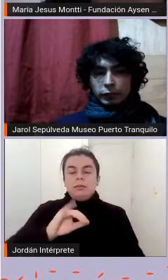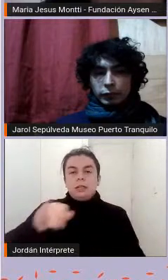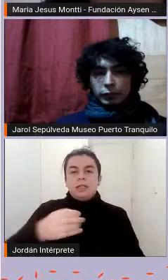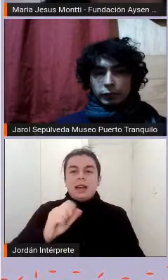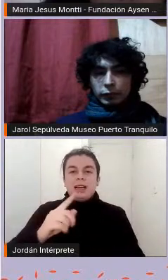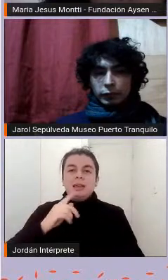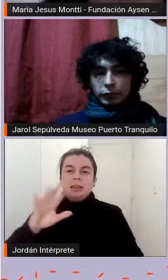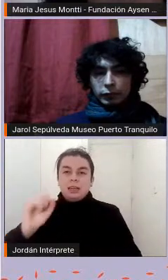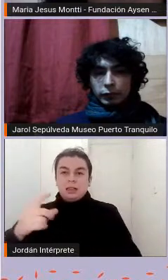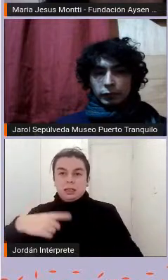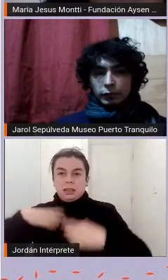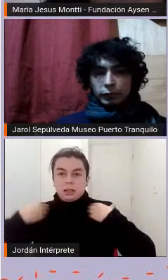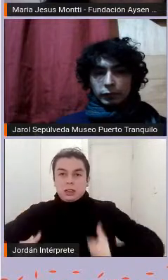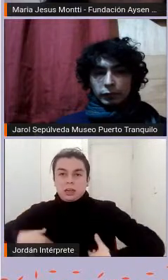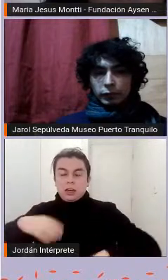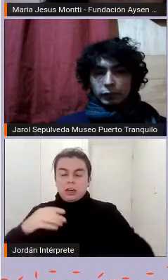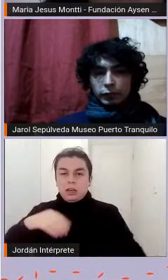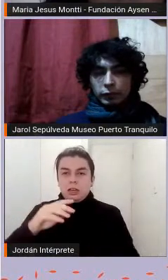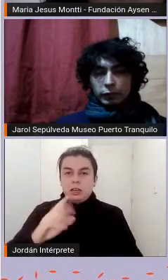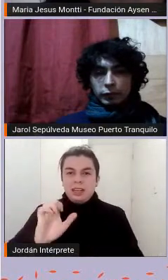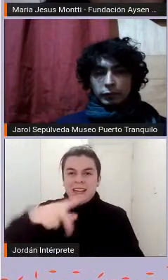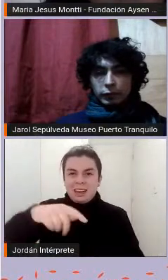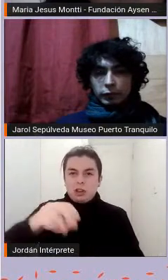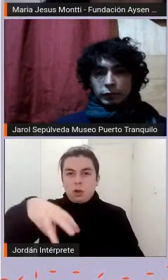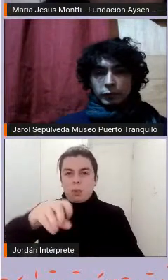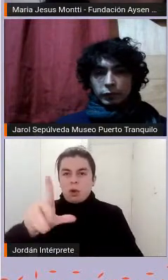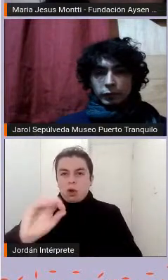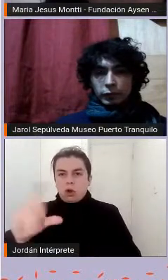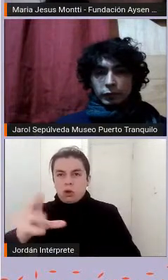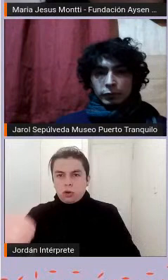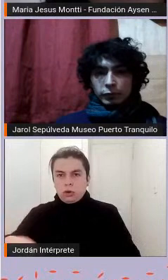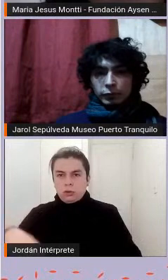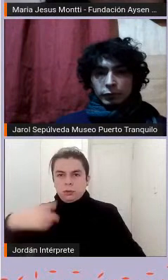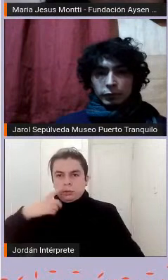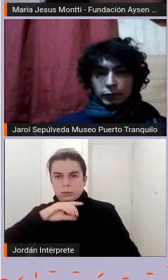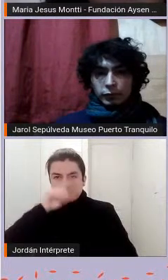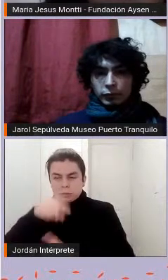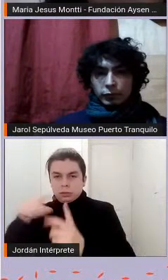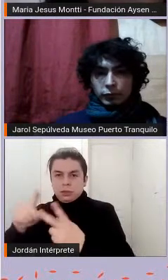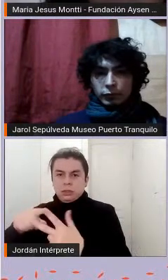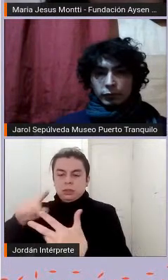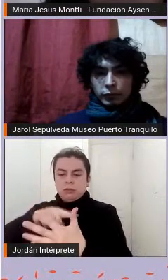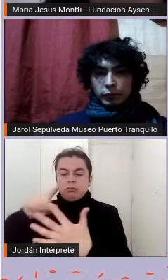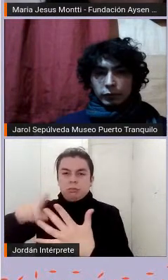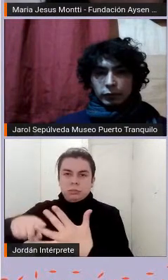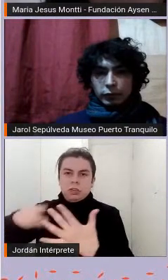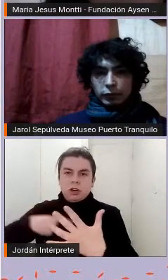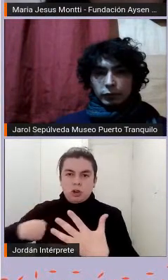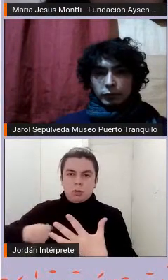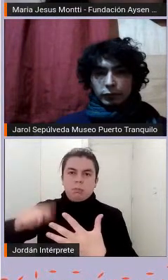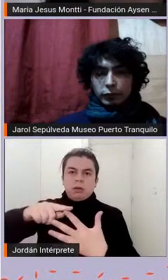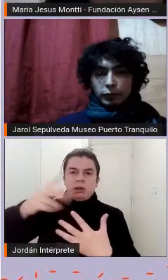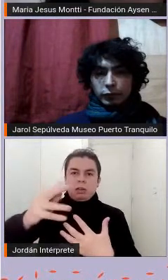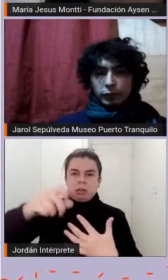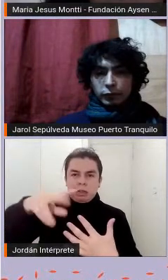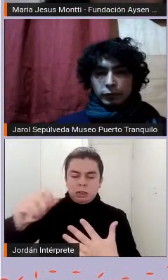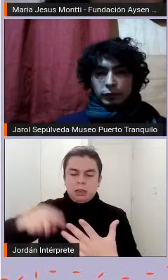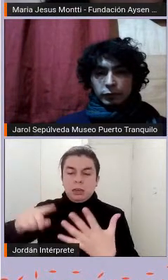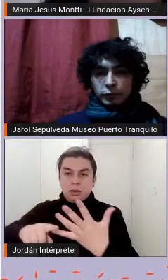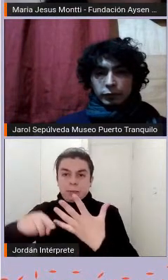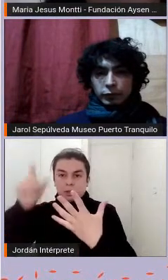Ignacio Platoni, parte del equipo de Destino Patagonia, Kemel Sada, arqueólogo, Cristian Valle,